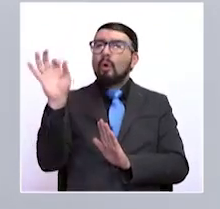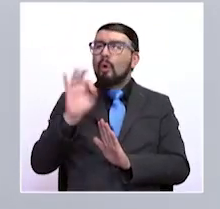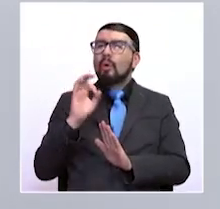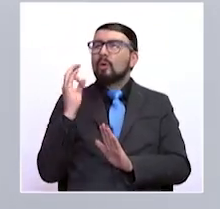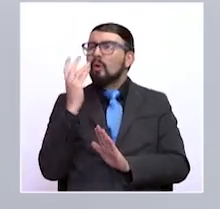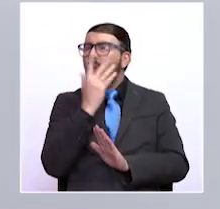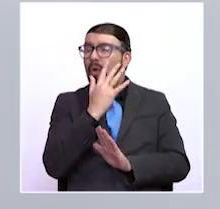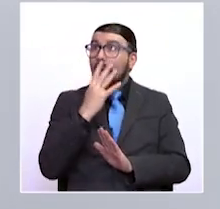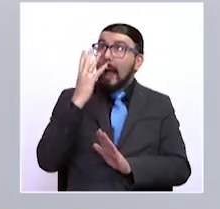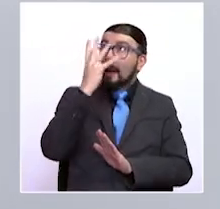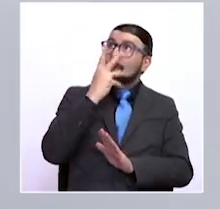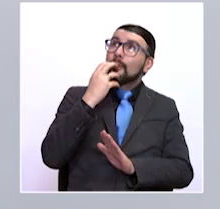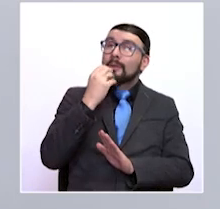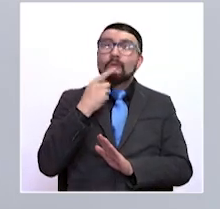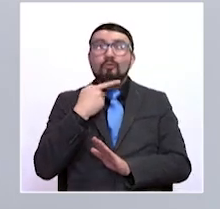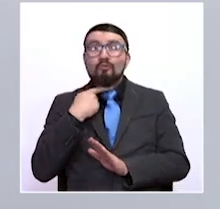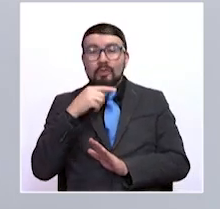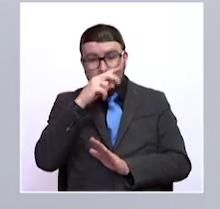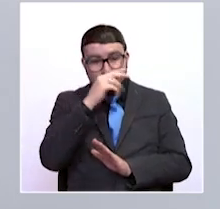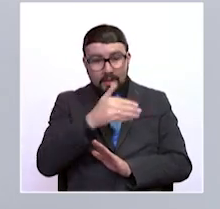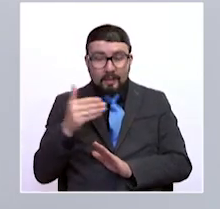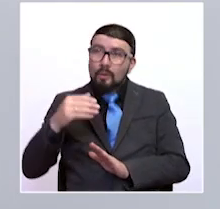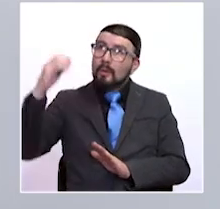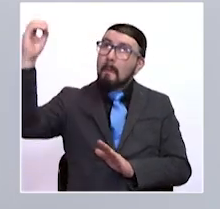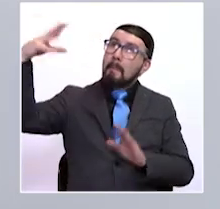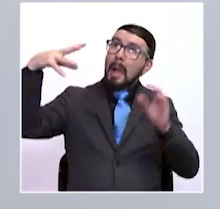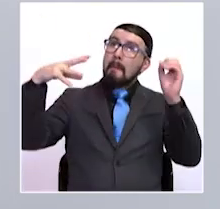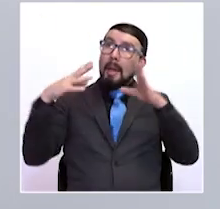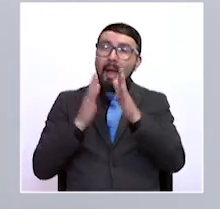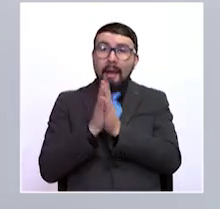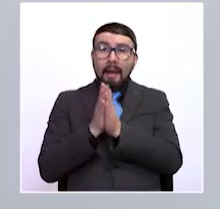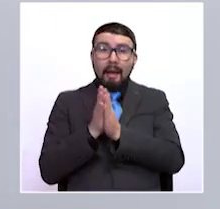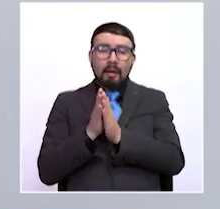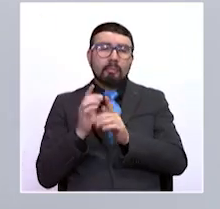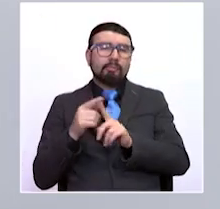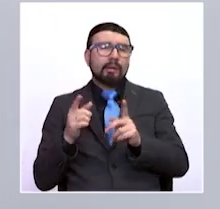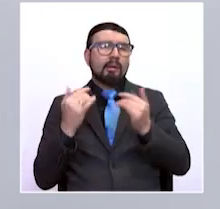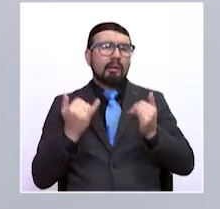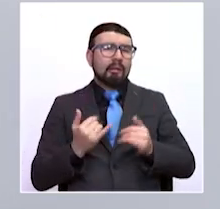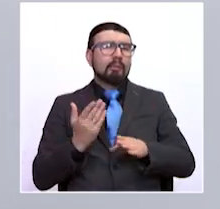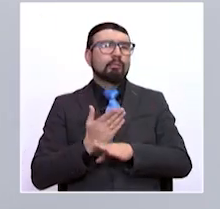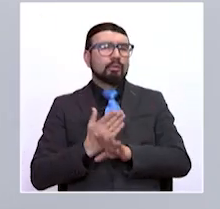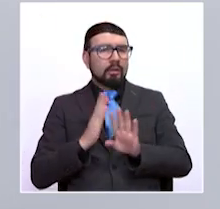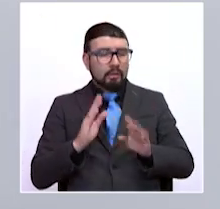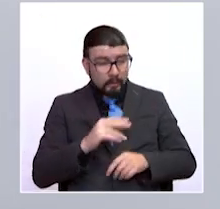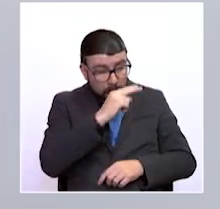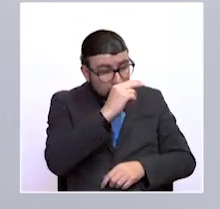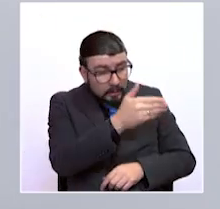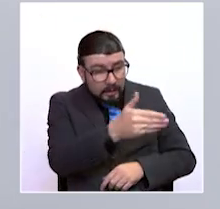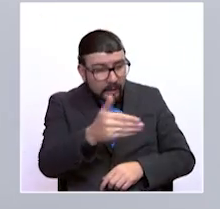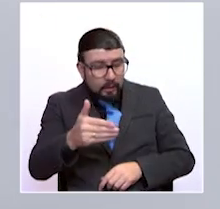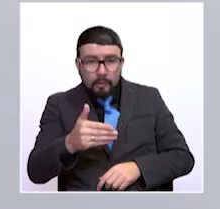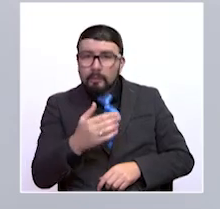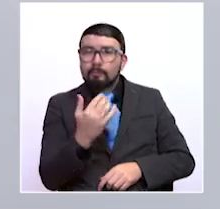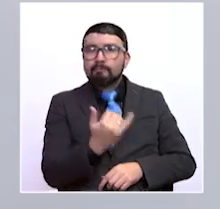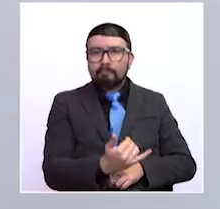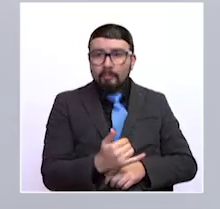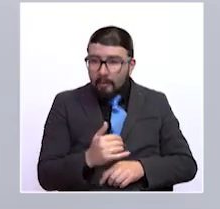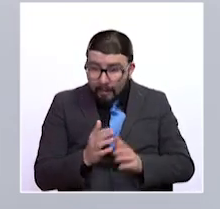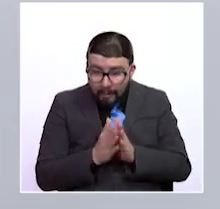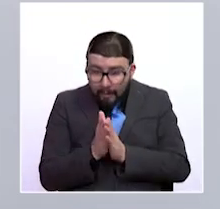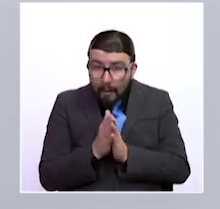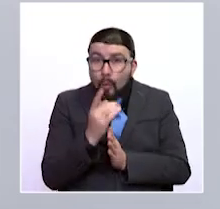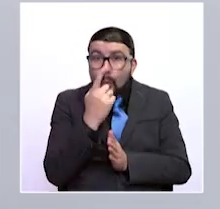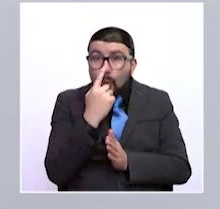niños, y ese fue un problema importante hoy en día, y eso es lo que causa que esos niños sean tan